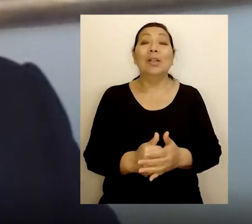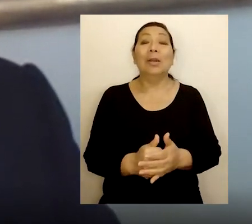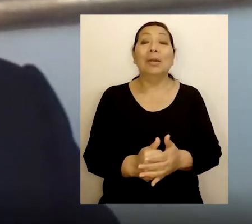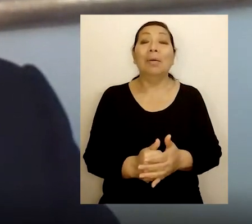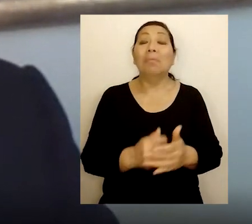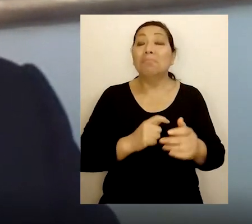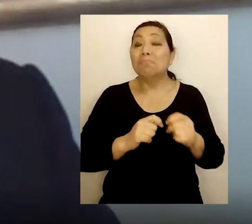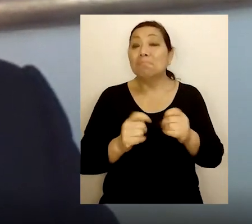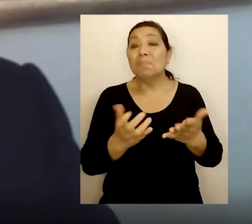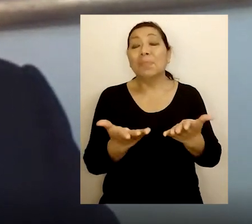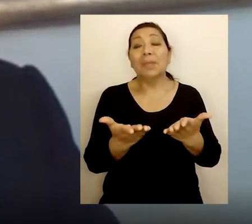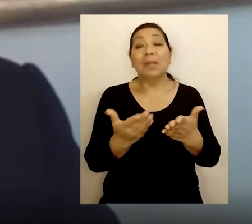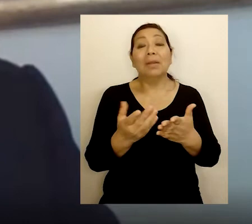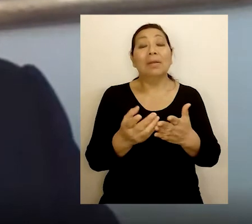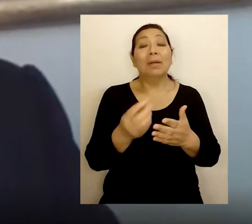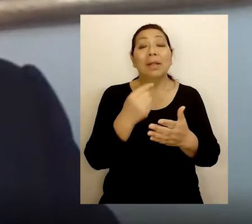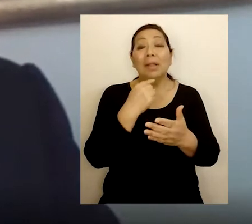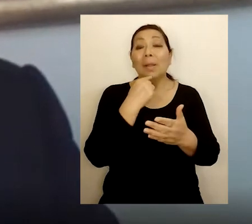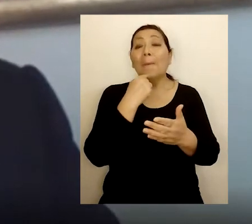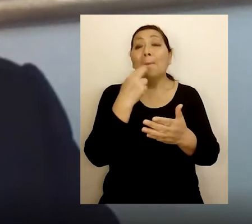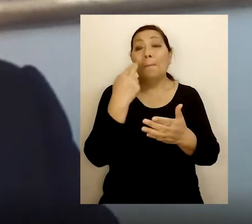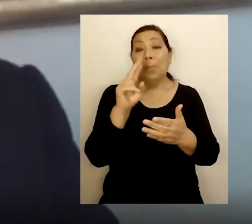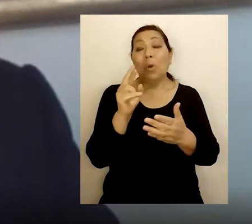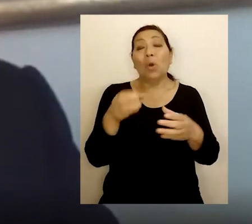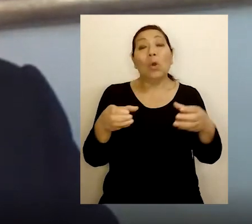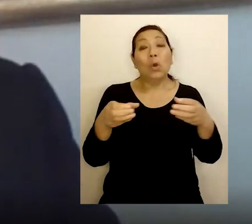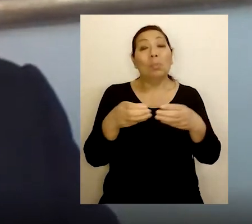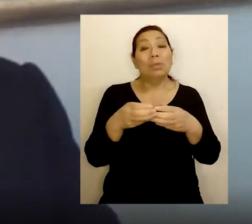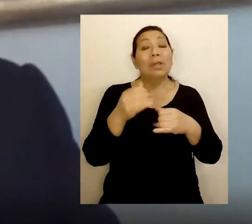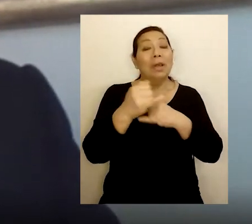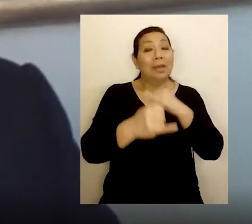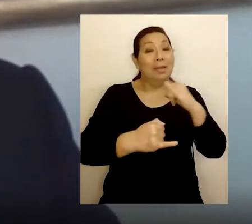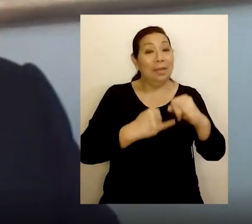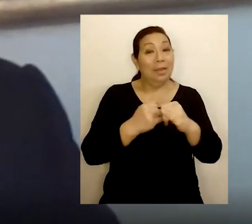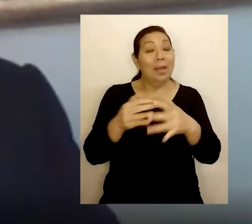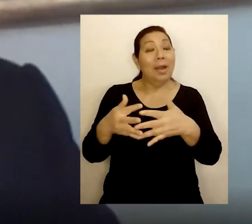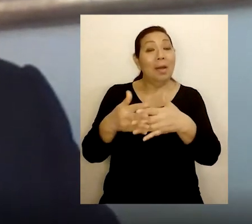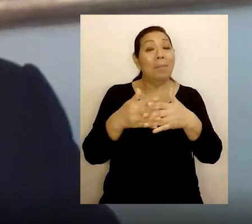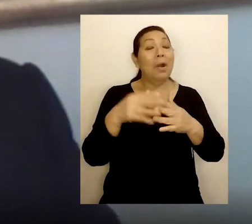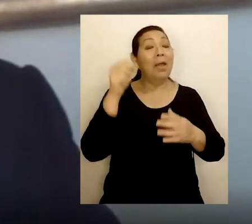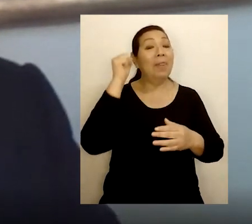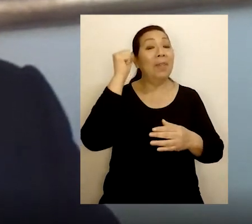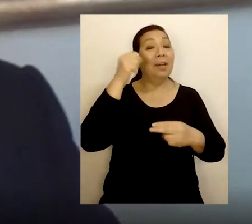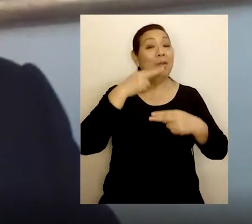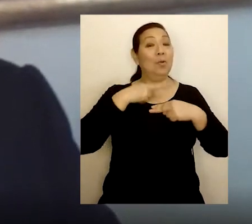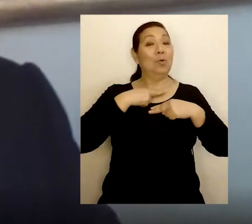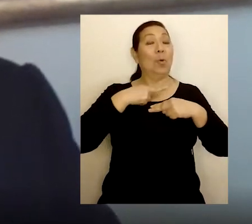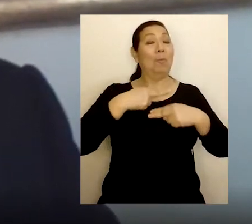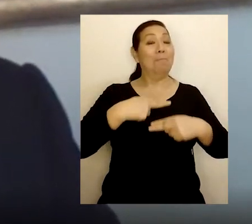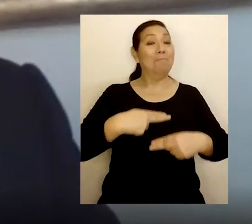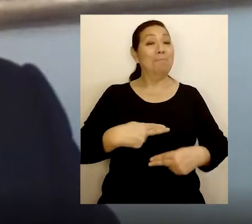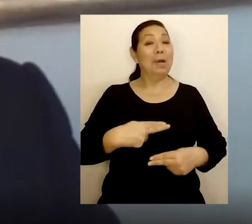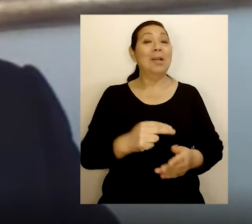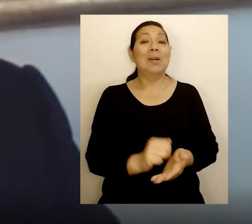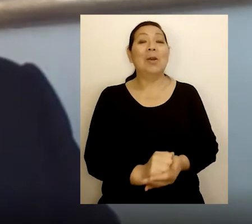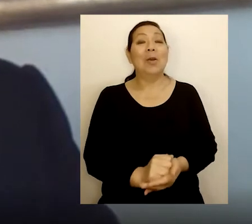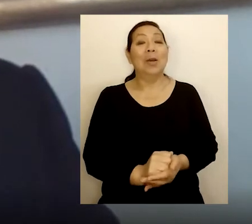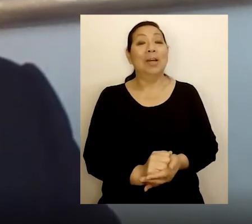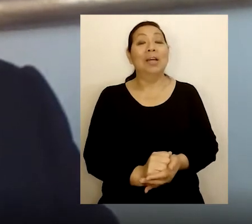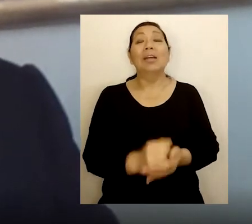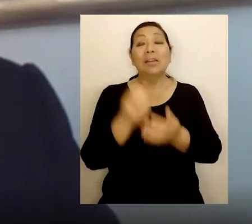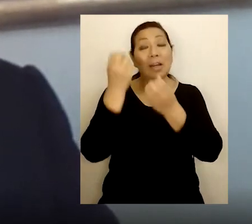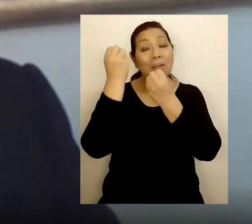los criterios esbozados por la Comisión Interamericana de Derechos Humanos en